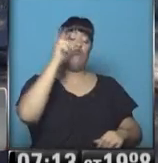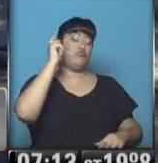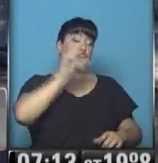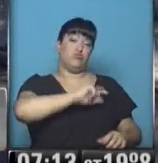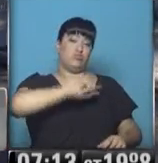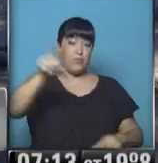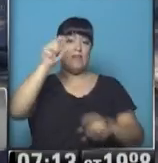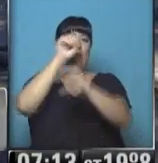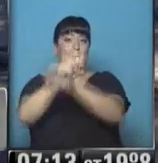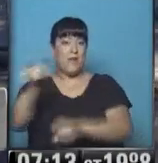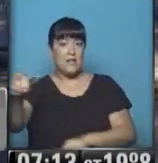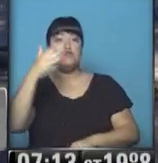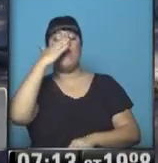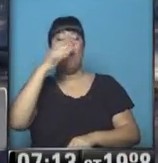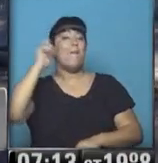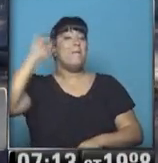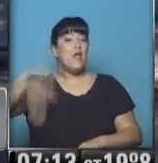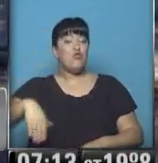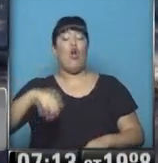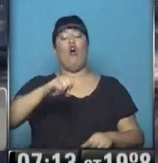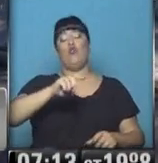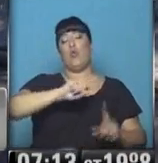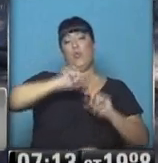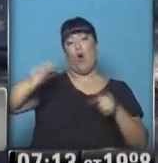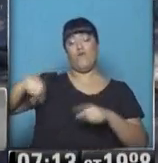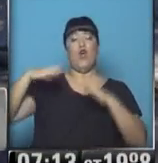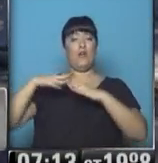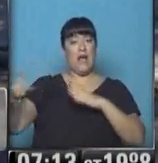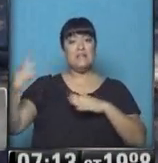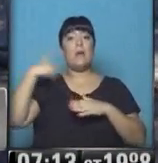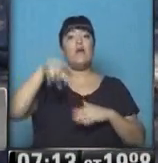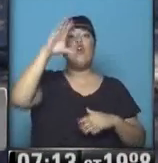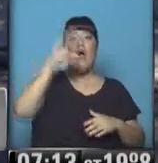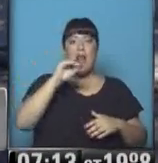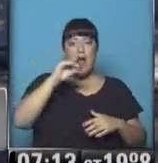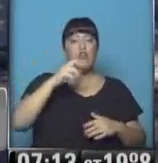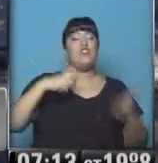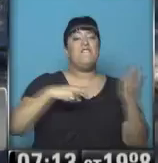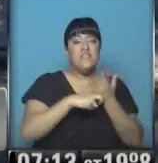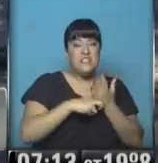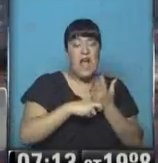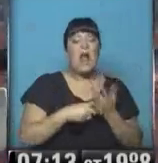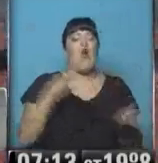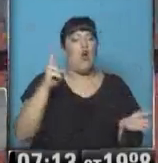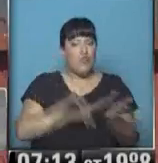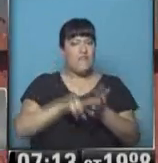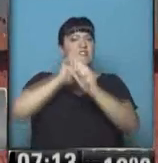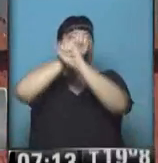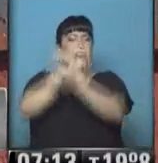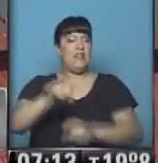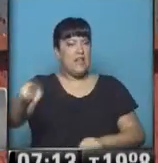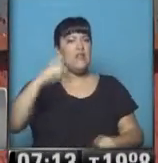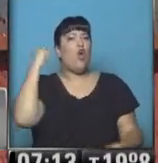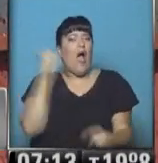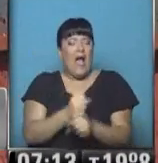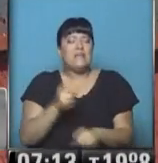menor de edad, se le entregó a la familia, pero el fiscal, que entiende la causa, a la noche decidió nuevamente detenerlo hasta que sea indagado